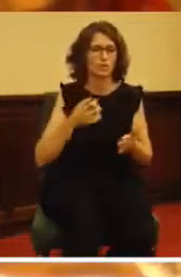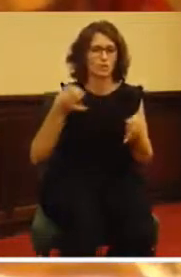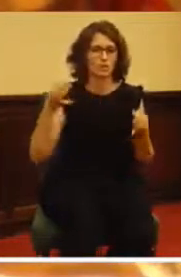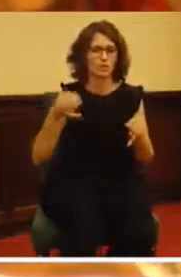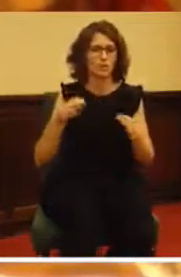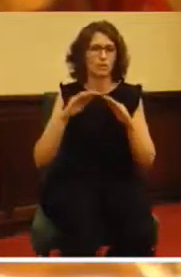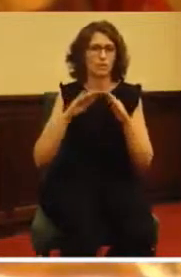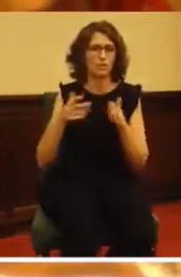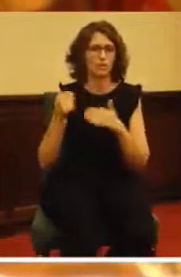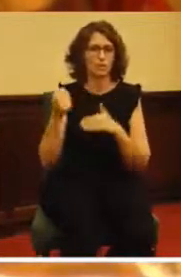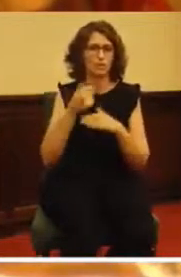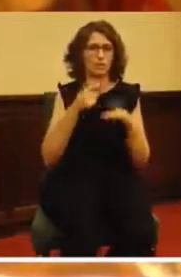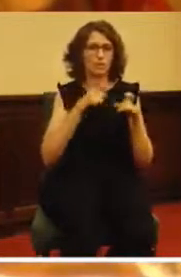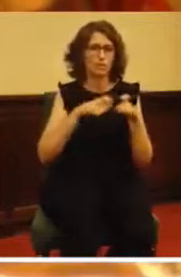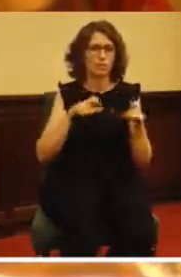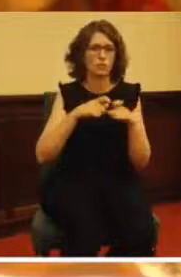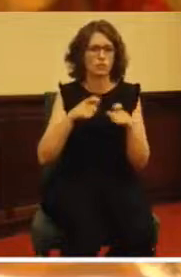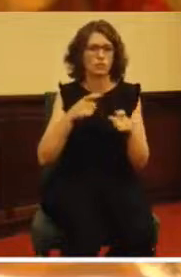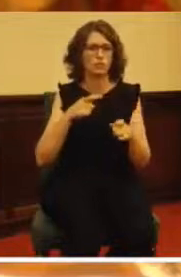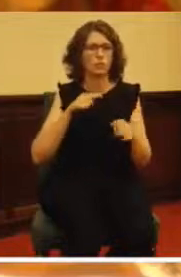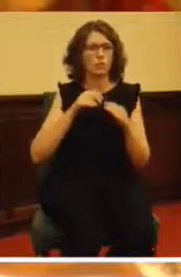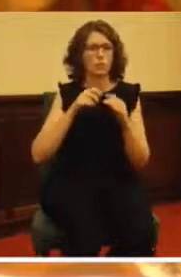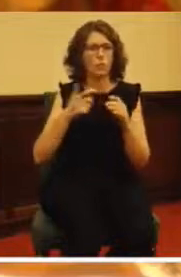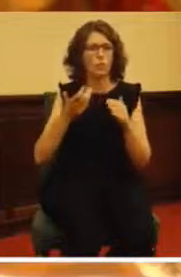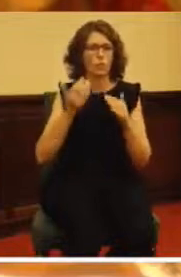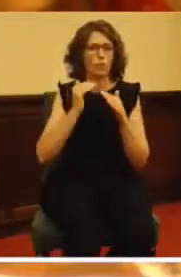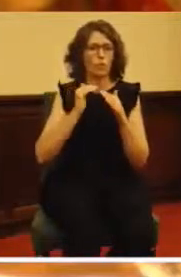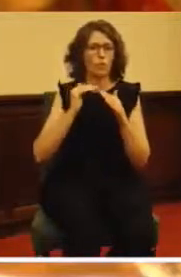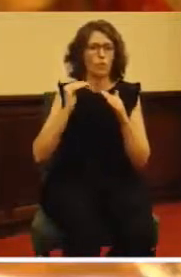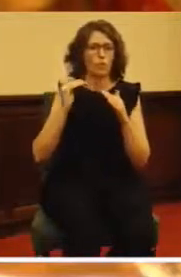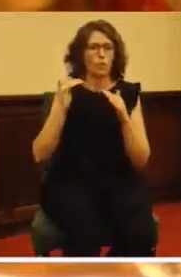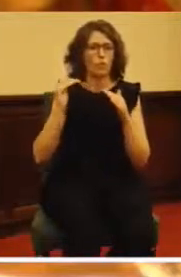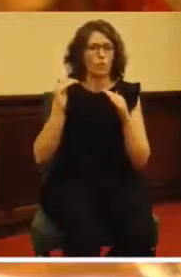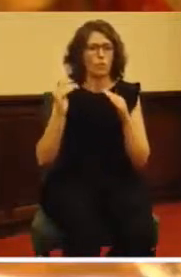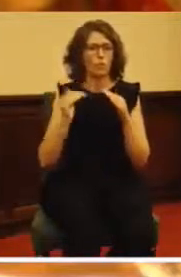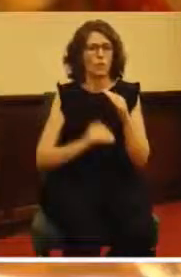hogares mostoleños veremos que el recibo del IBI baja.